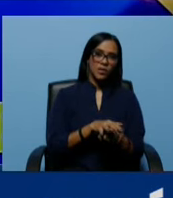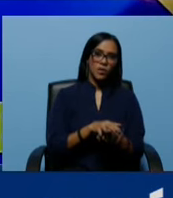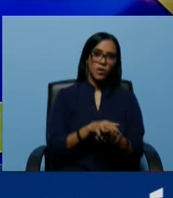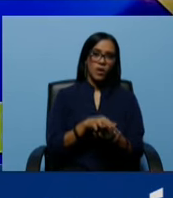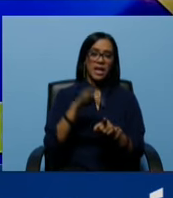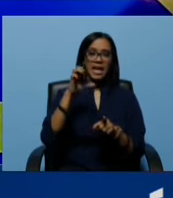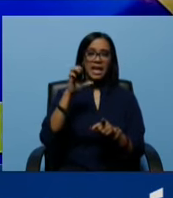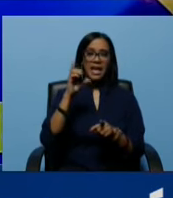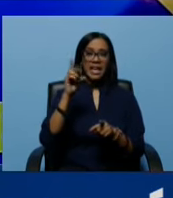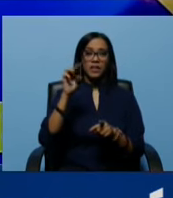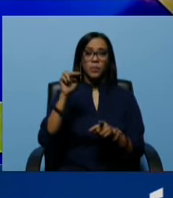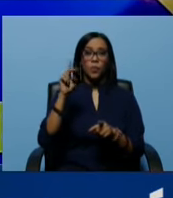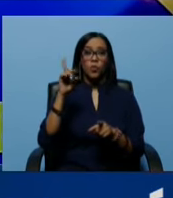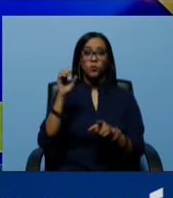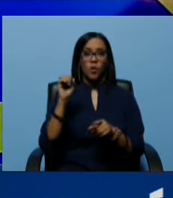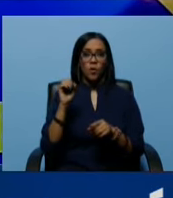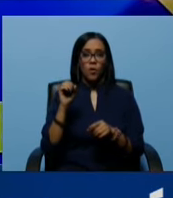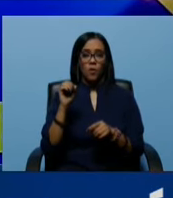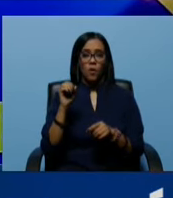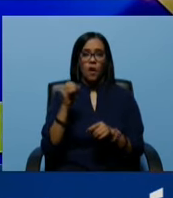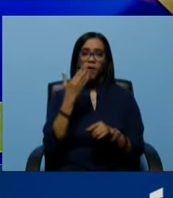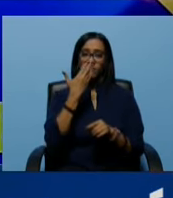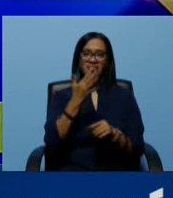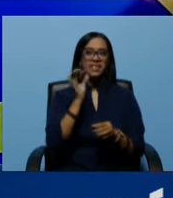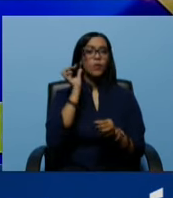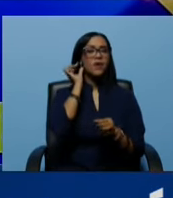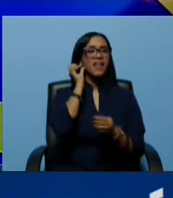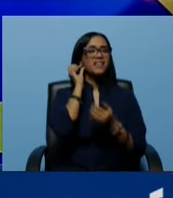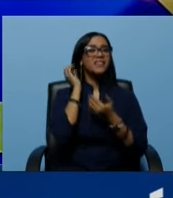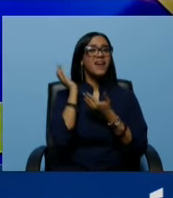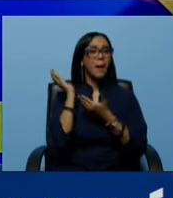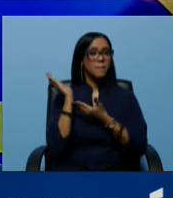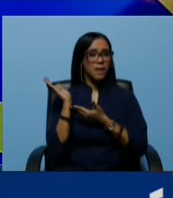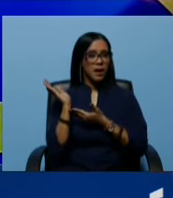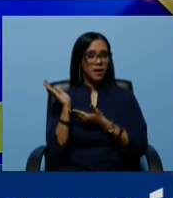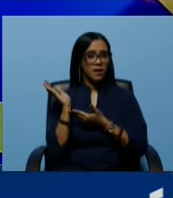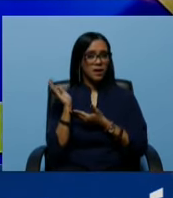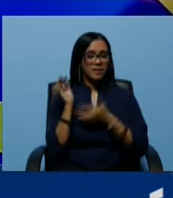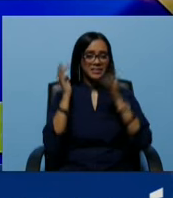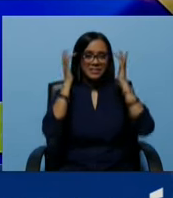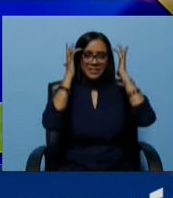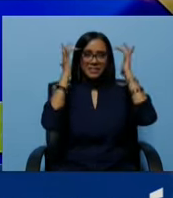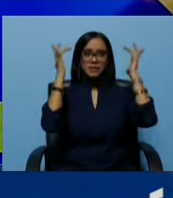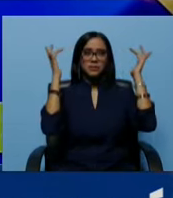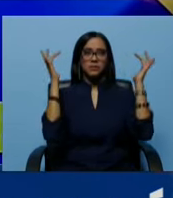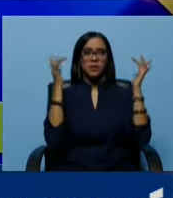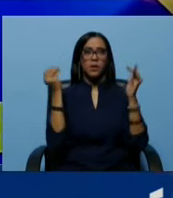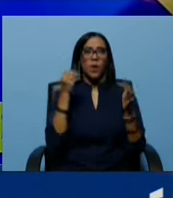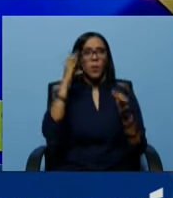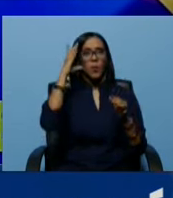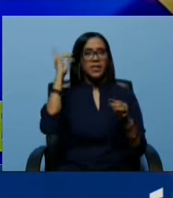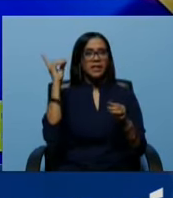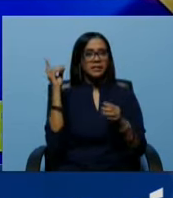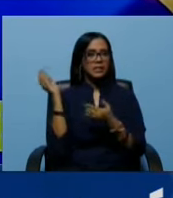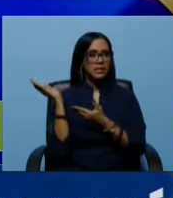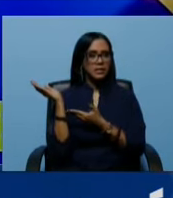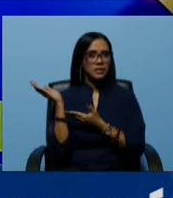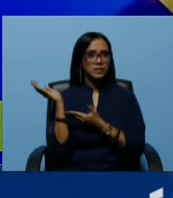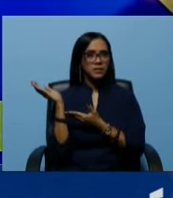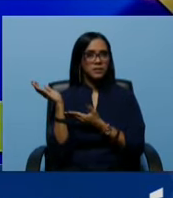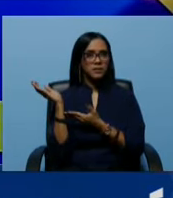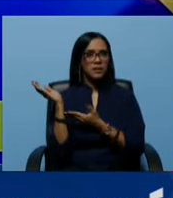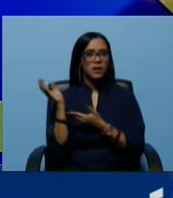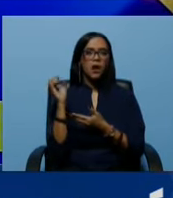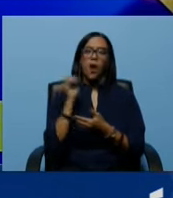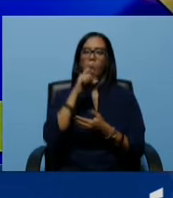González Urrutia frente a una dama brillante como Delcy Rodríguez,